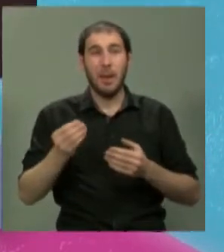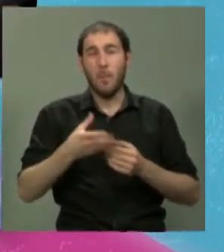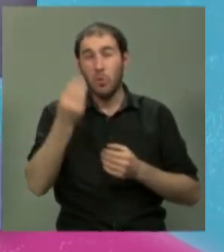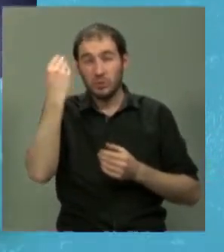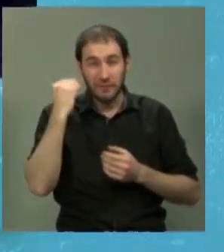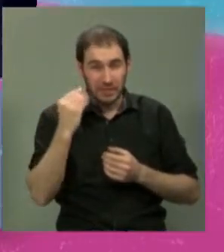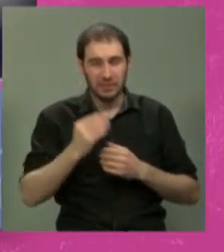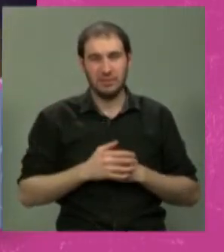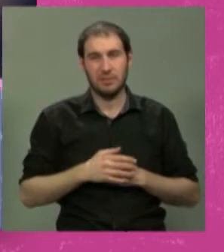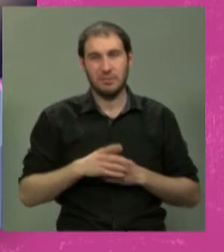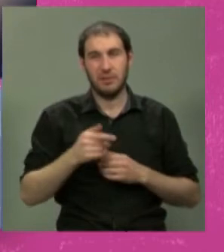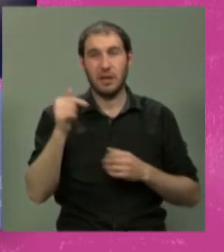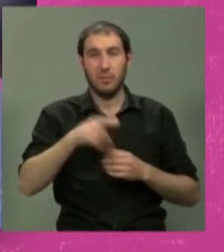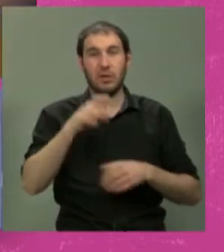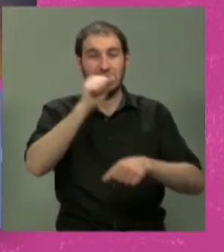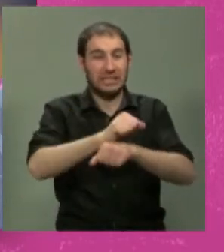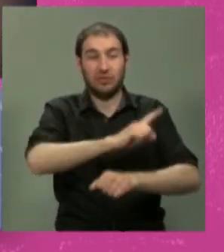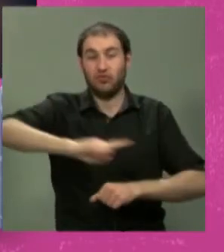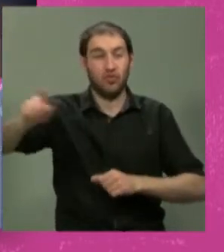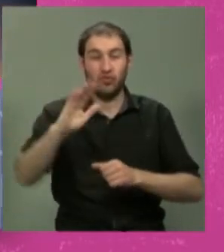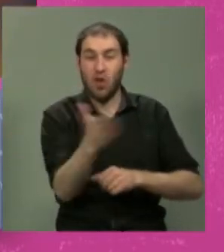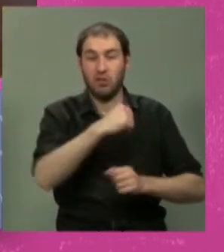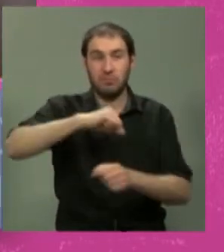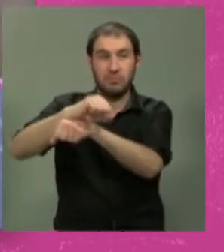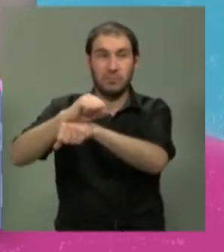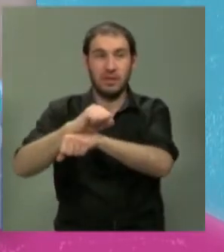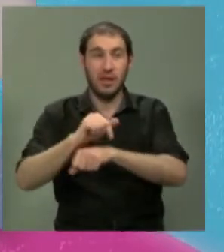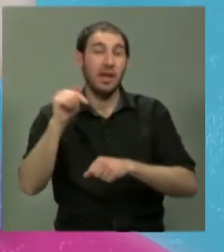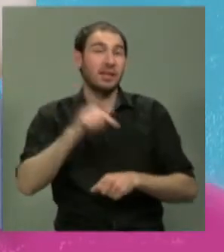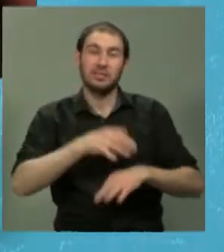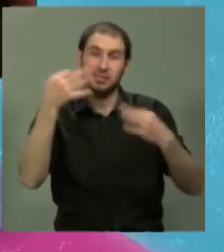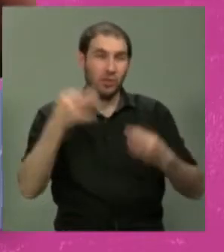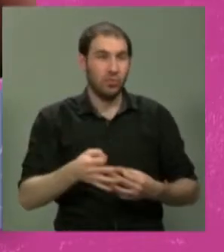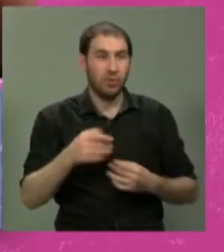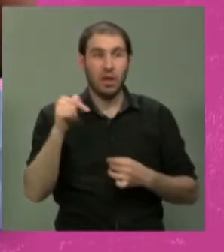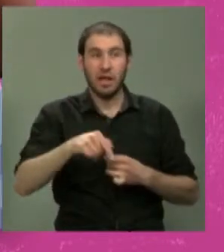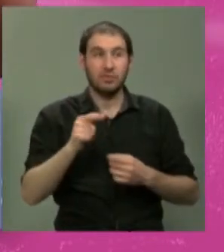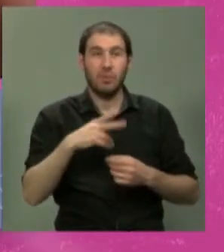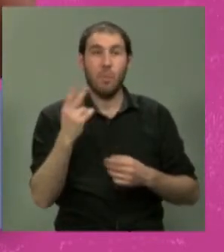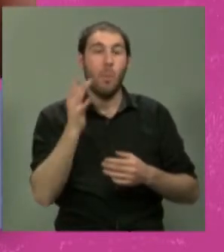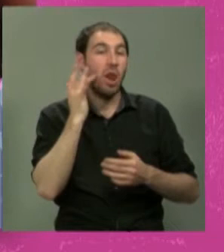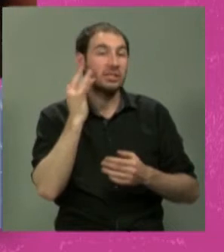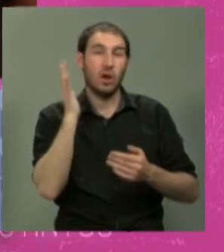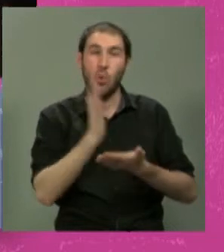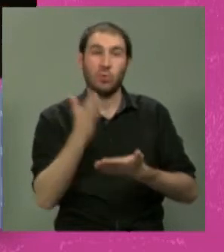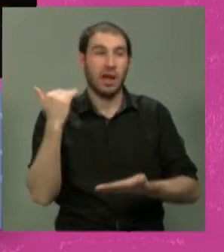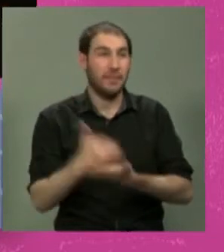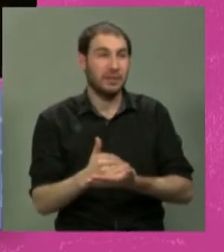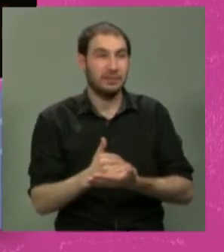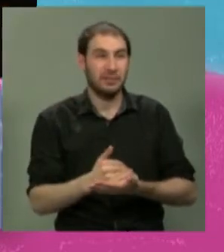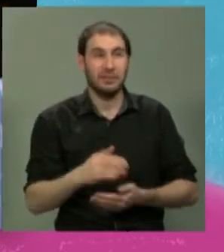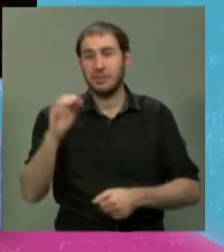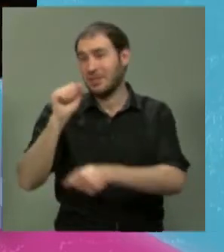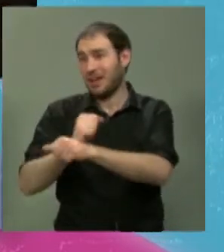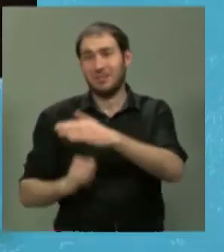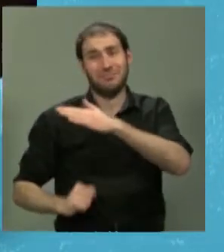vez por lo menos, los encerrás a todos, tengan la plena seguridad que esto no jode más, ¿eh? Están colapsadas las eso,